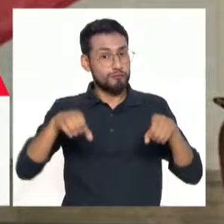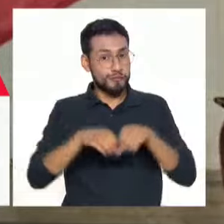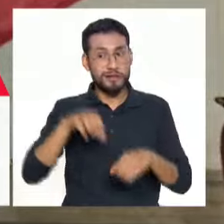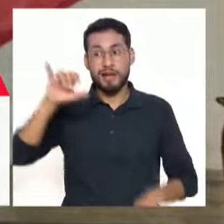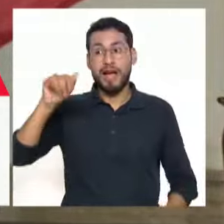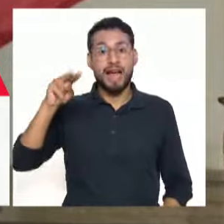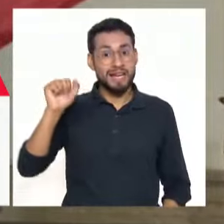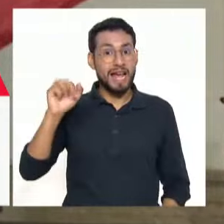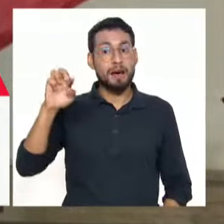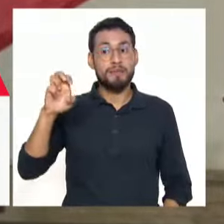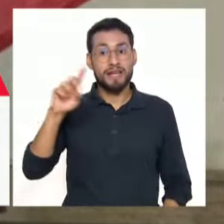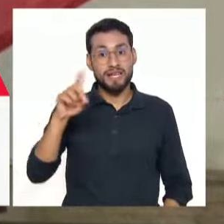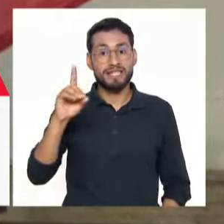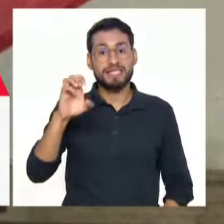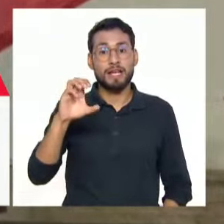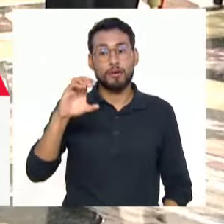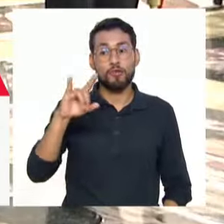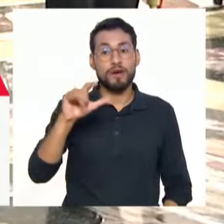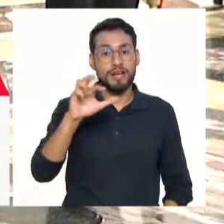Jania Pérez de Cuellar.